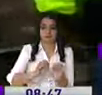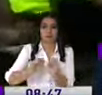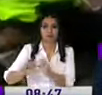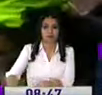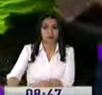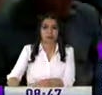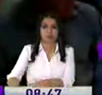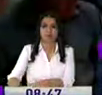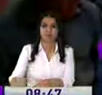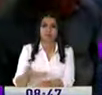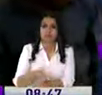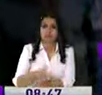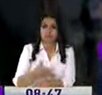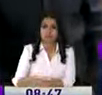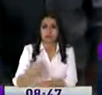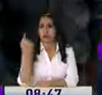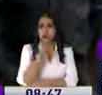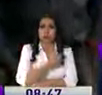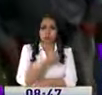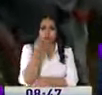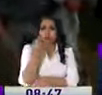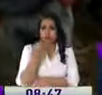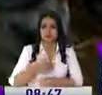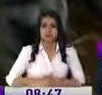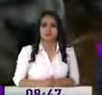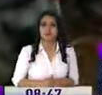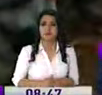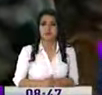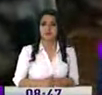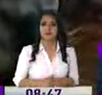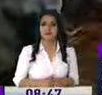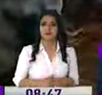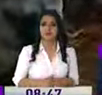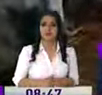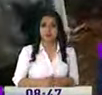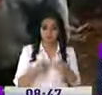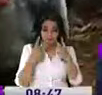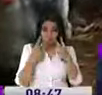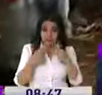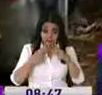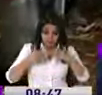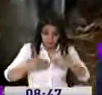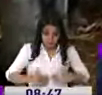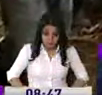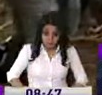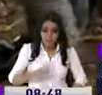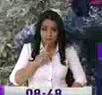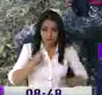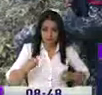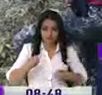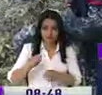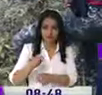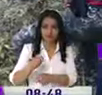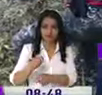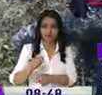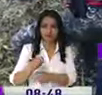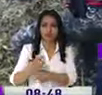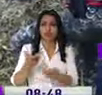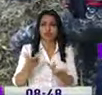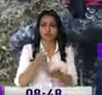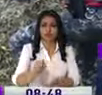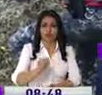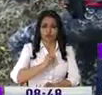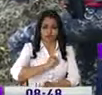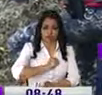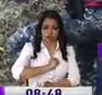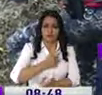hace aproximadamente 24 horas atrás. En el examen externo verificaron que tenía una herida de arma blanca a la altura del tórax y varios